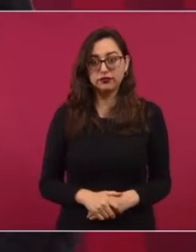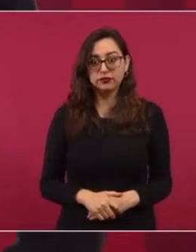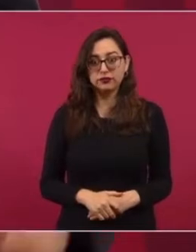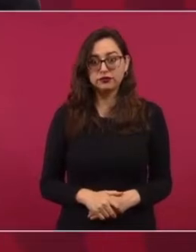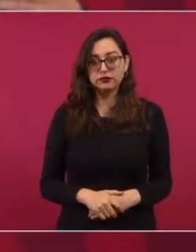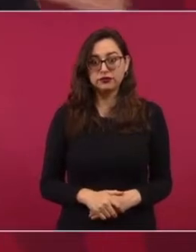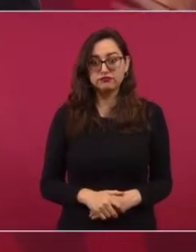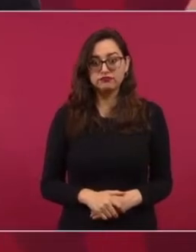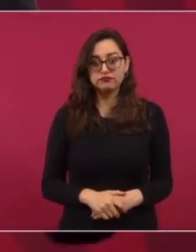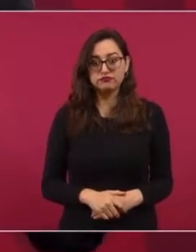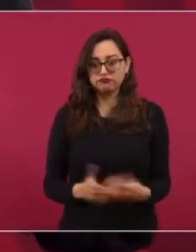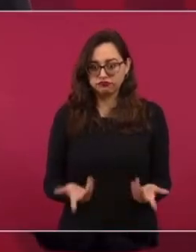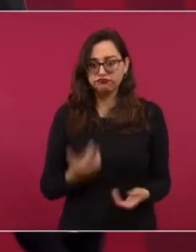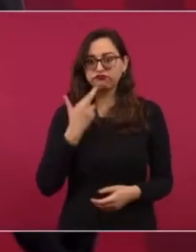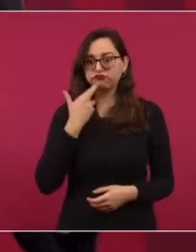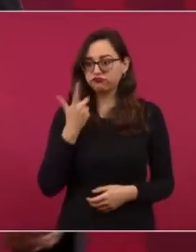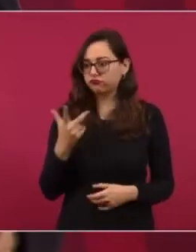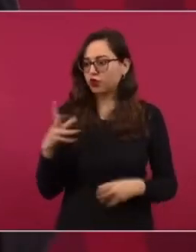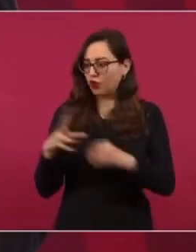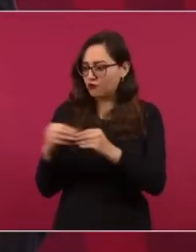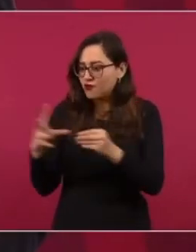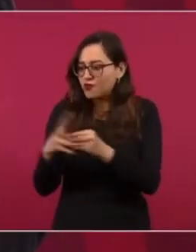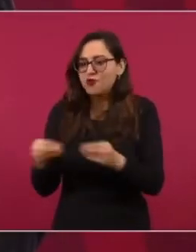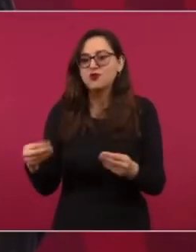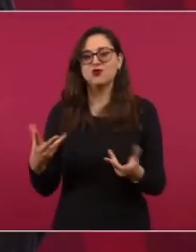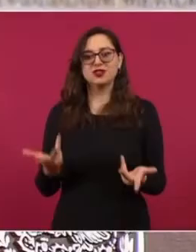¿Qué no es mejor la fruta de temporada?